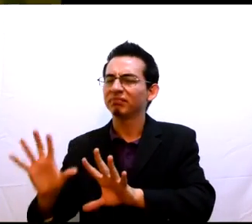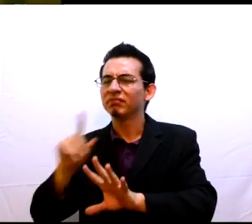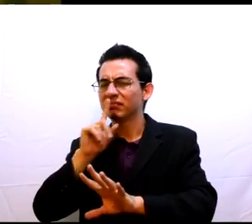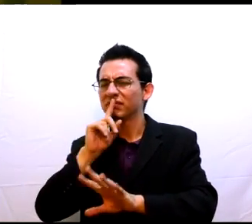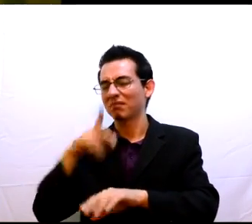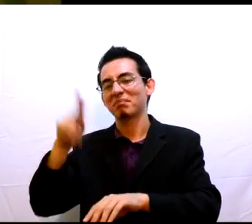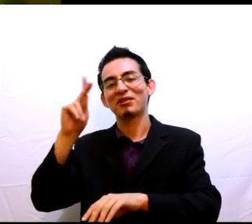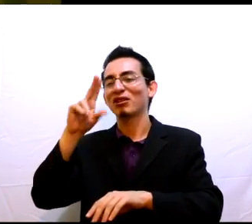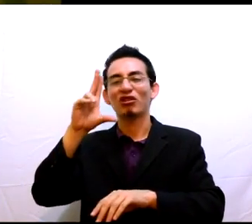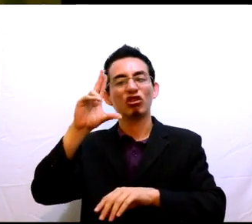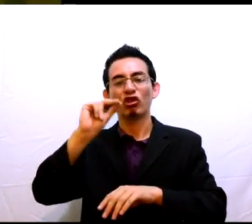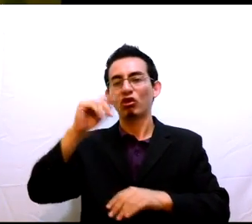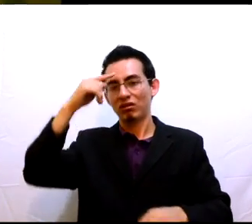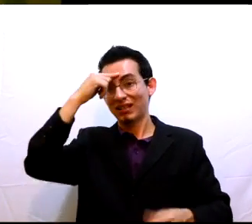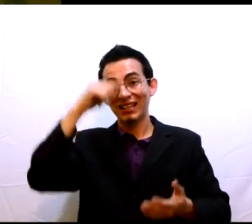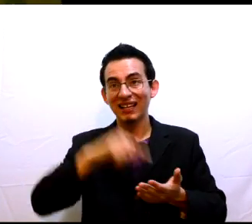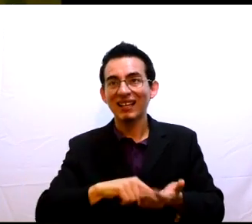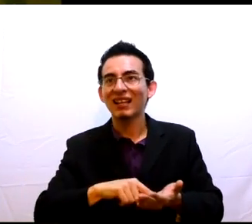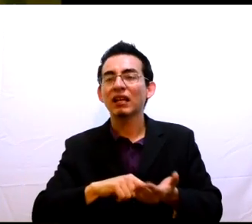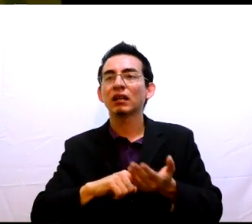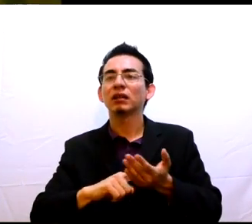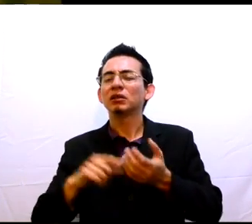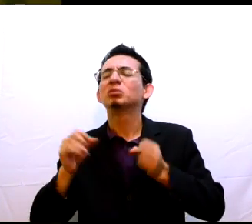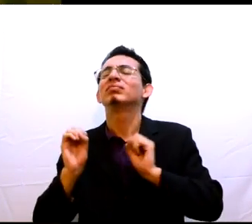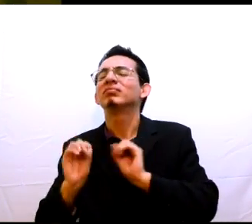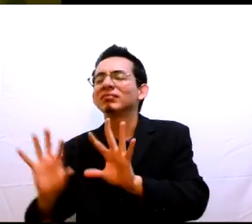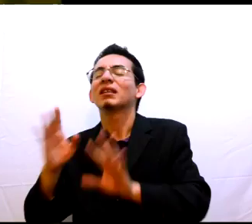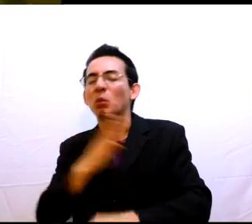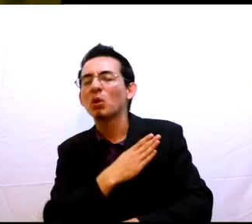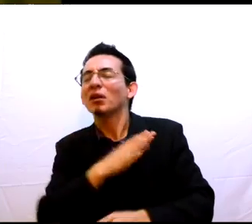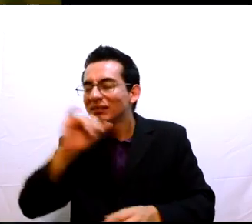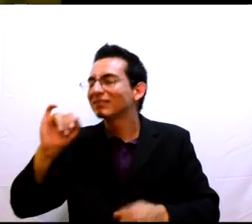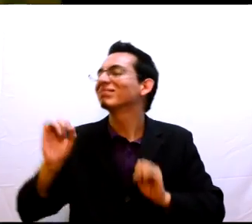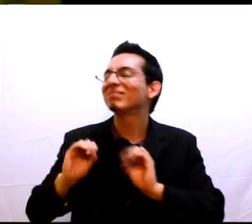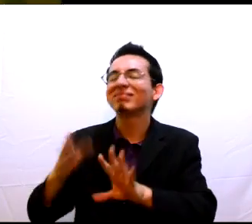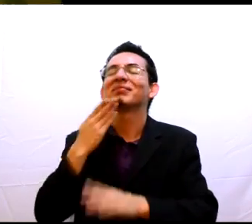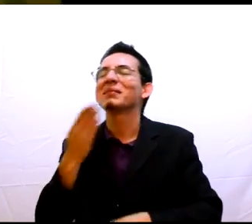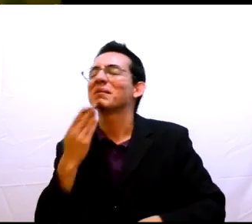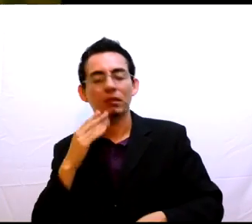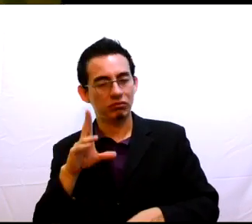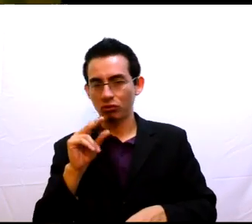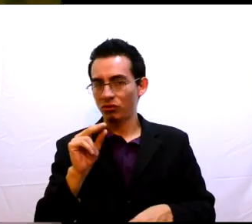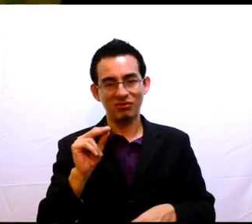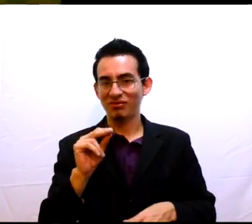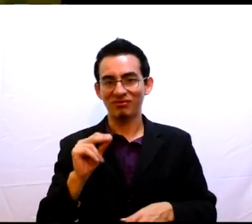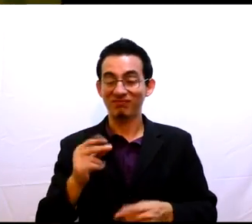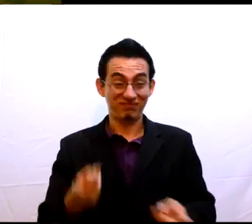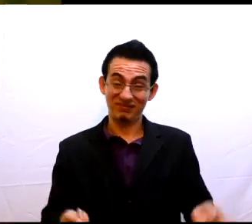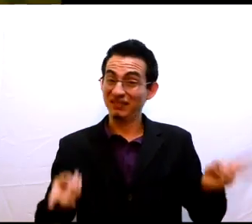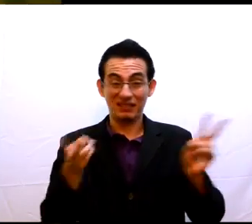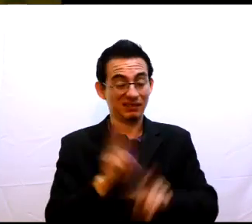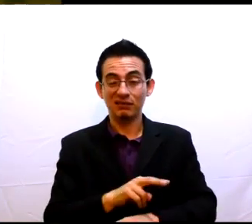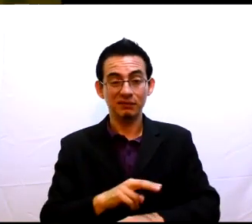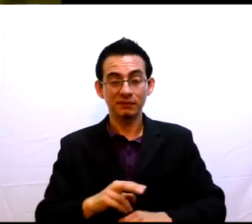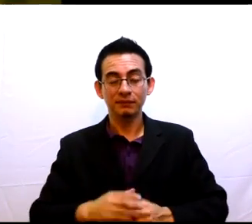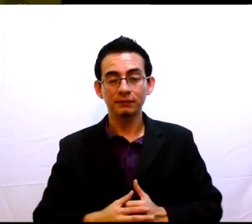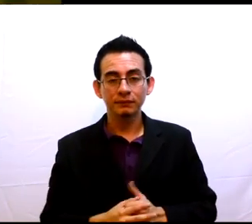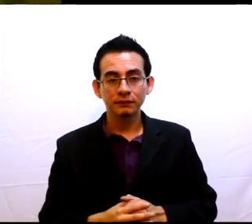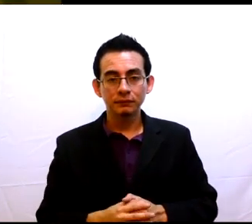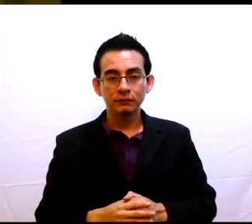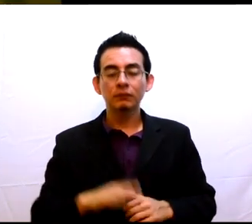enfocamos en la interpretación de que alabó por lo malo que hizo pero vamos a ver que no es así